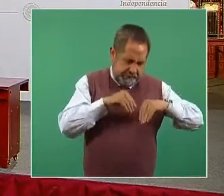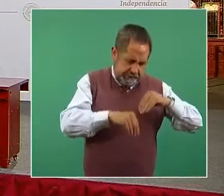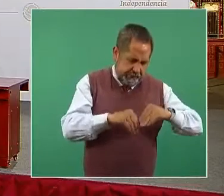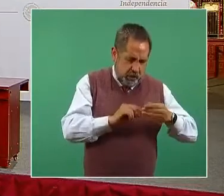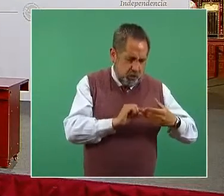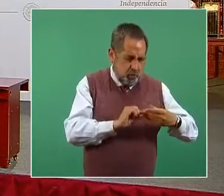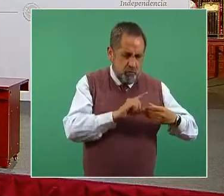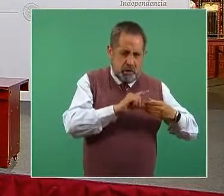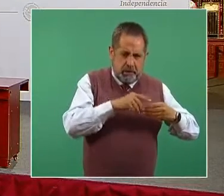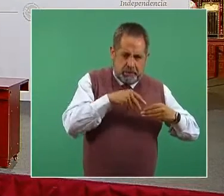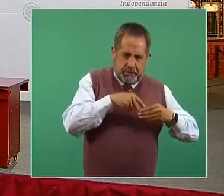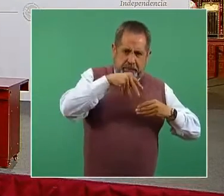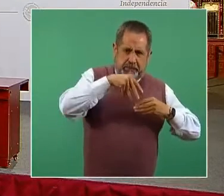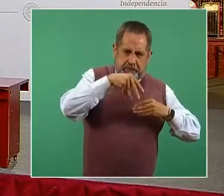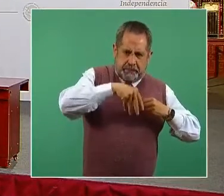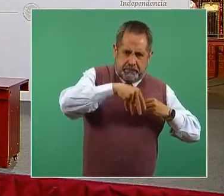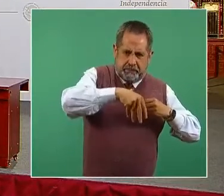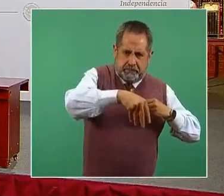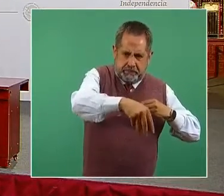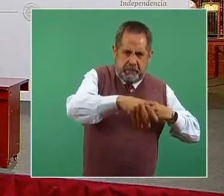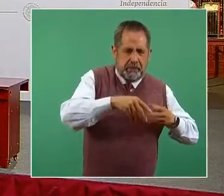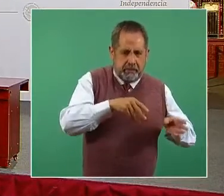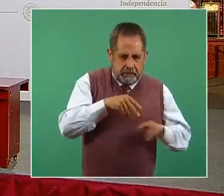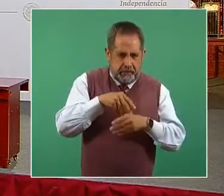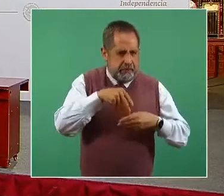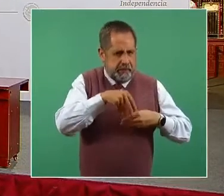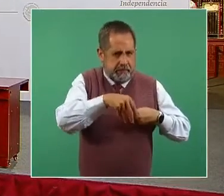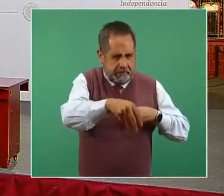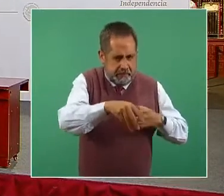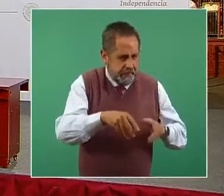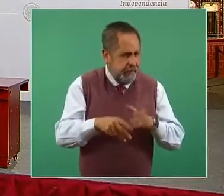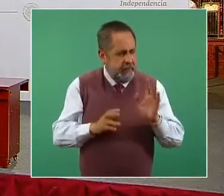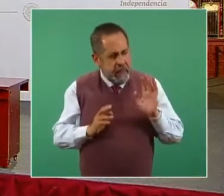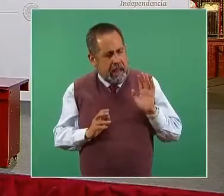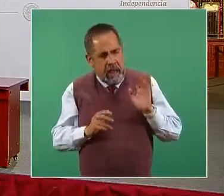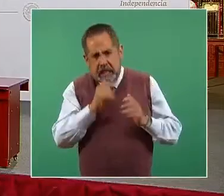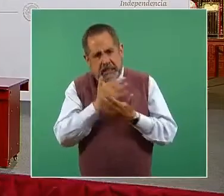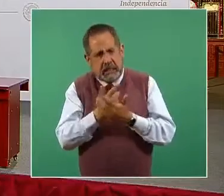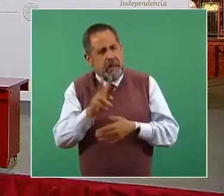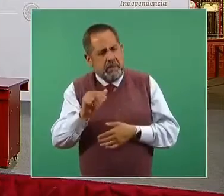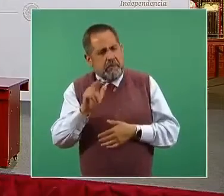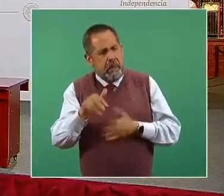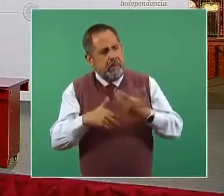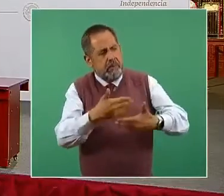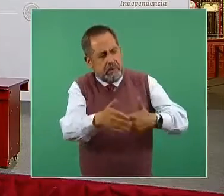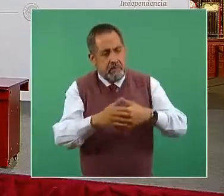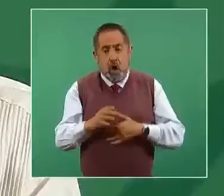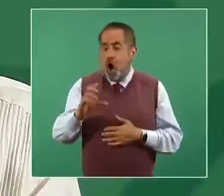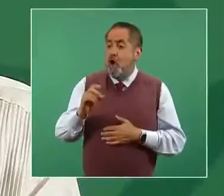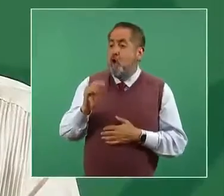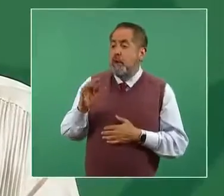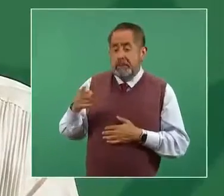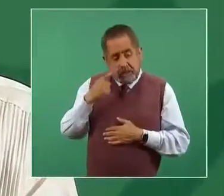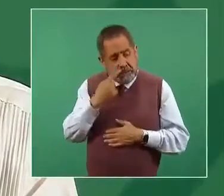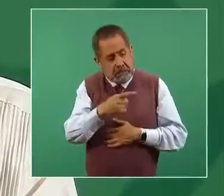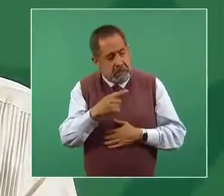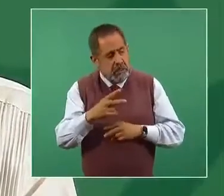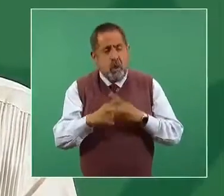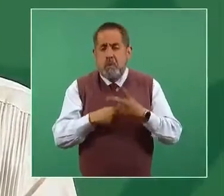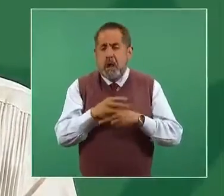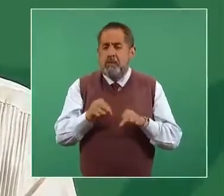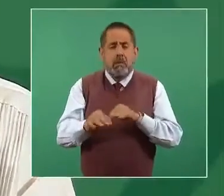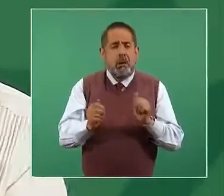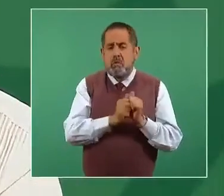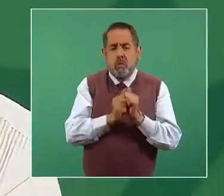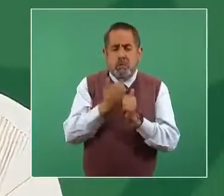por parte de COFEPRIS, particularmente ahora que está el nuevo comisionado y las nuevas comisionadas.